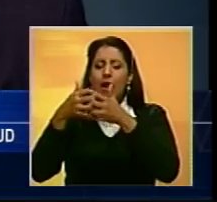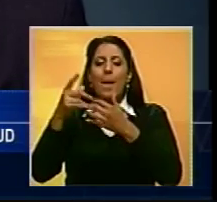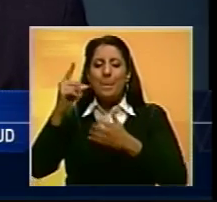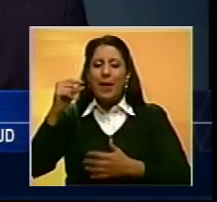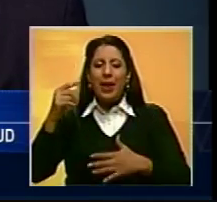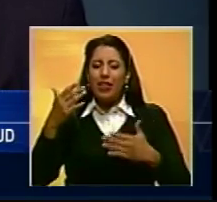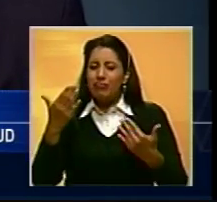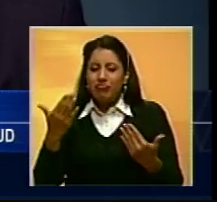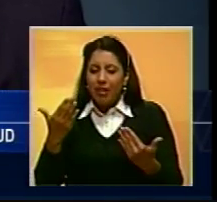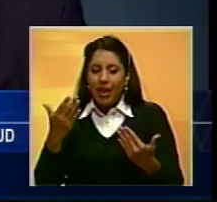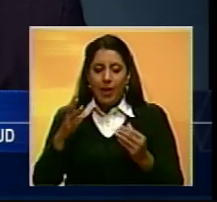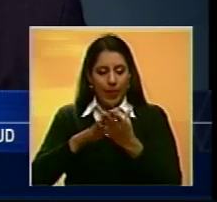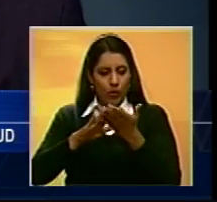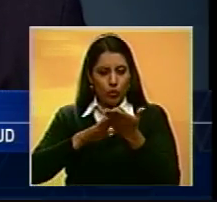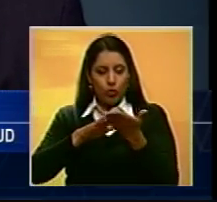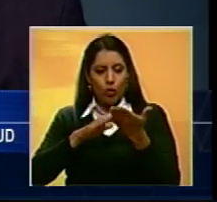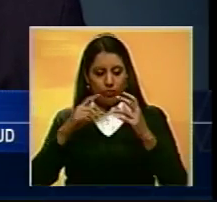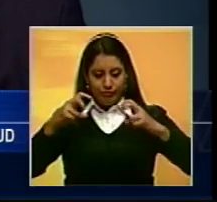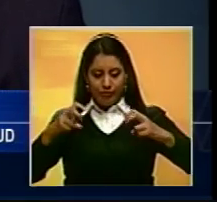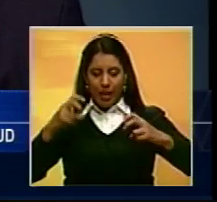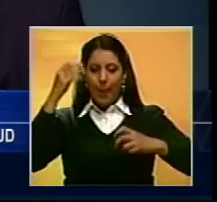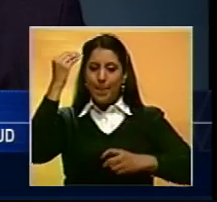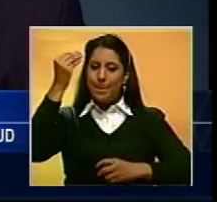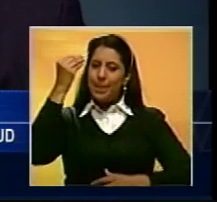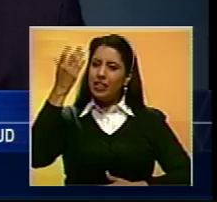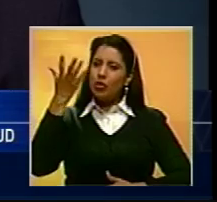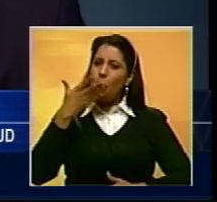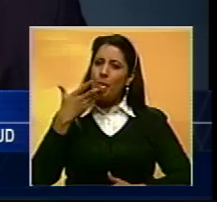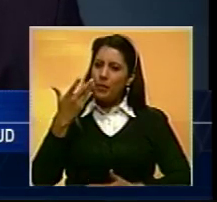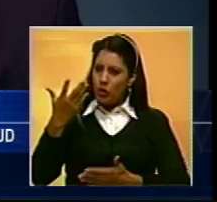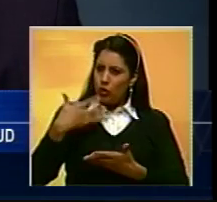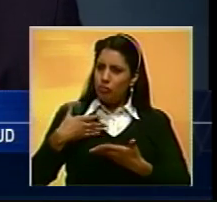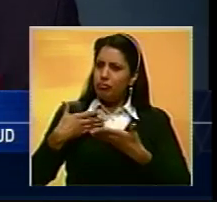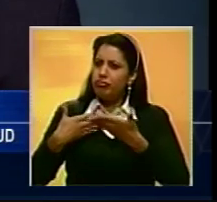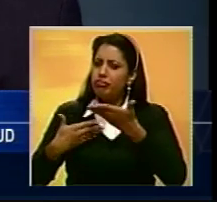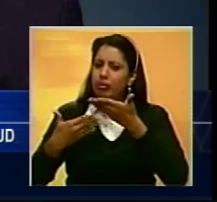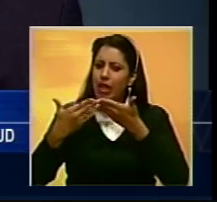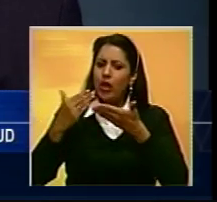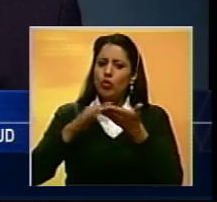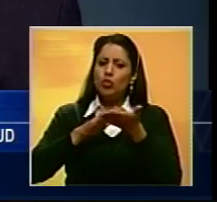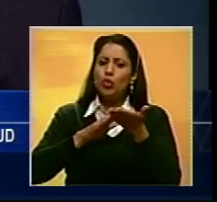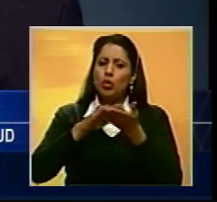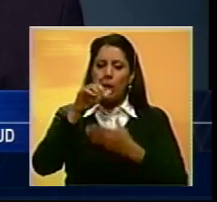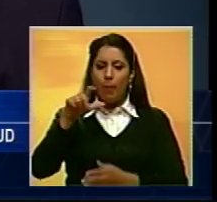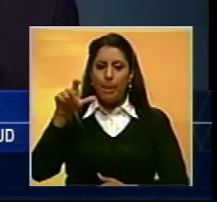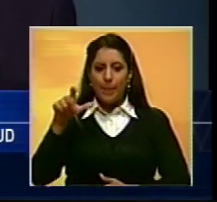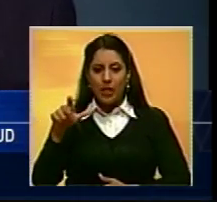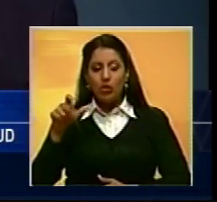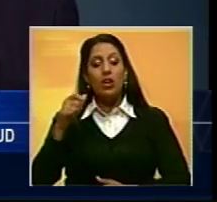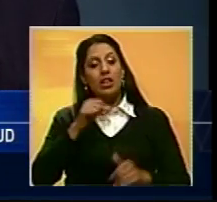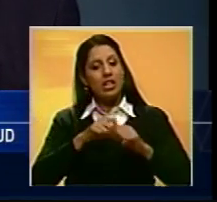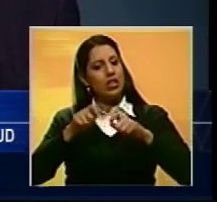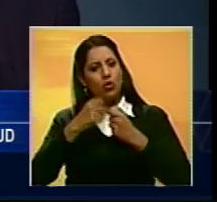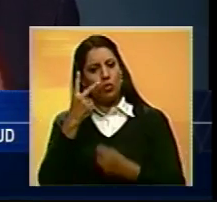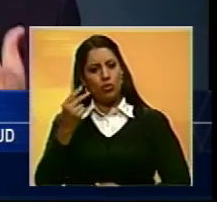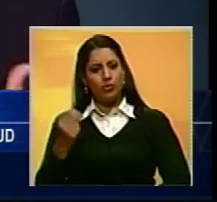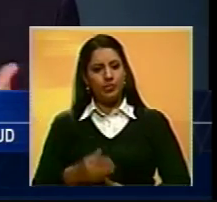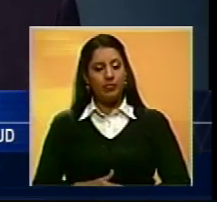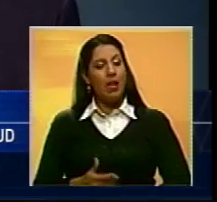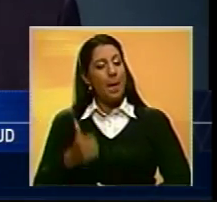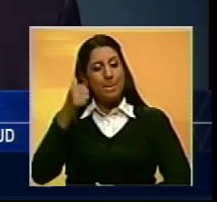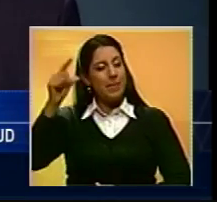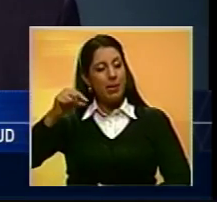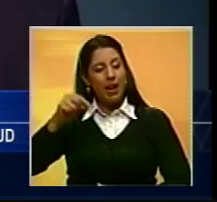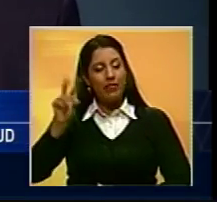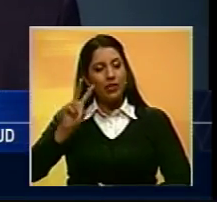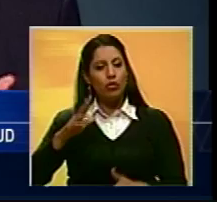barato arreglarse pensando en que tú puedes darle soluciones a la gente que seguir destruyéndote. Lo más barato